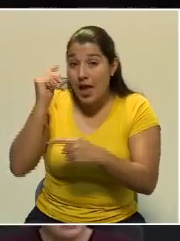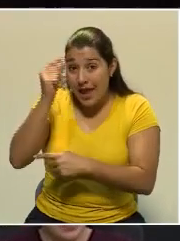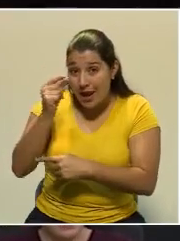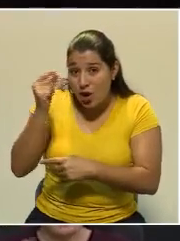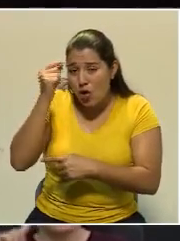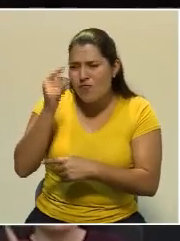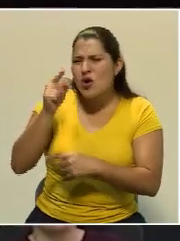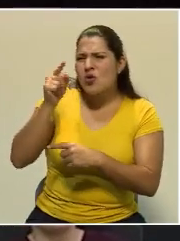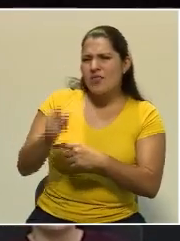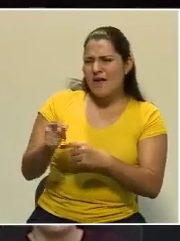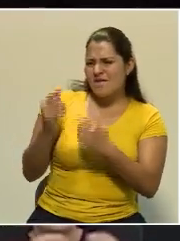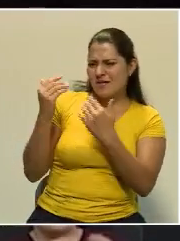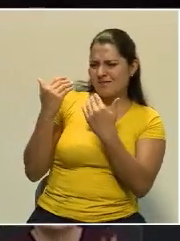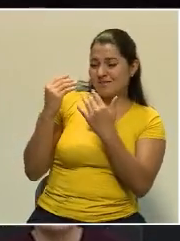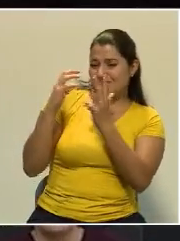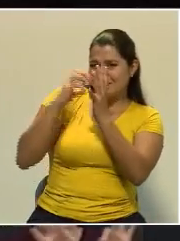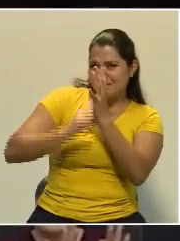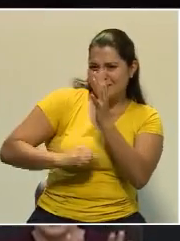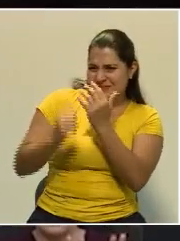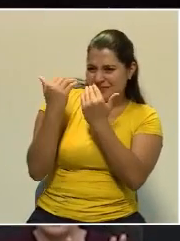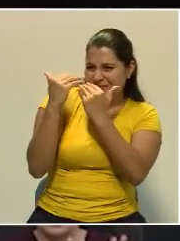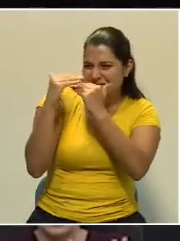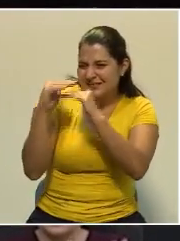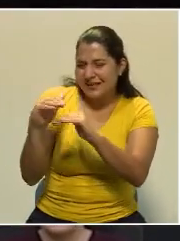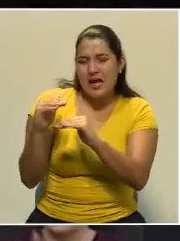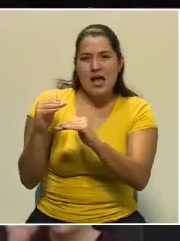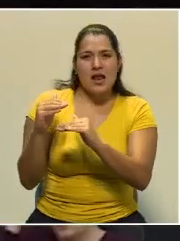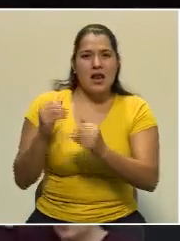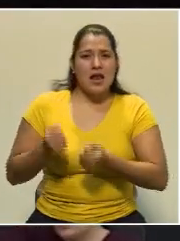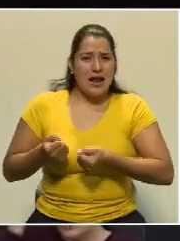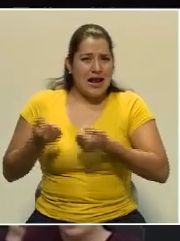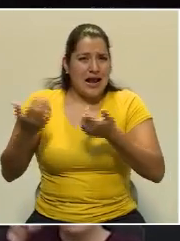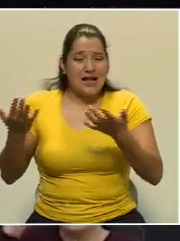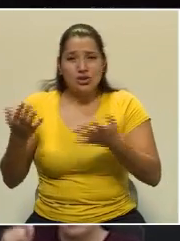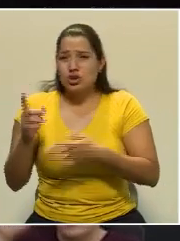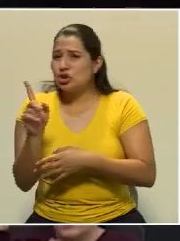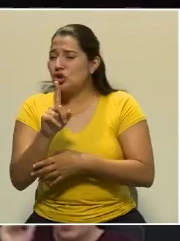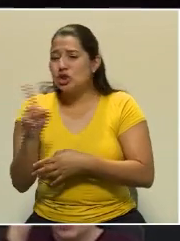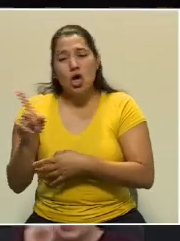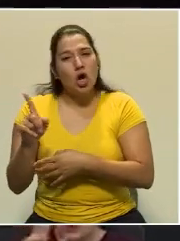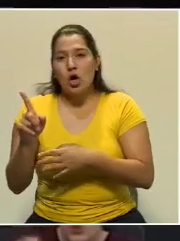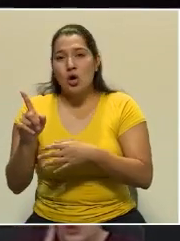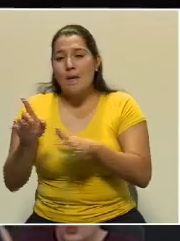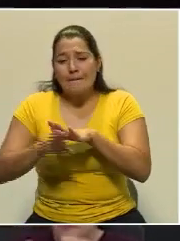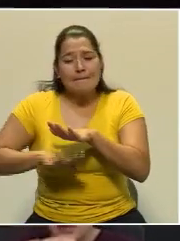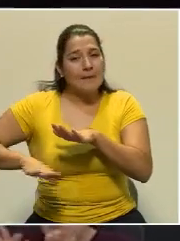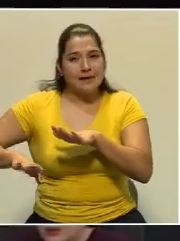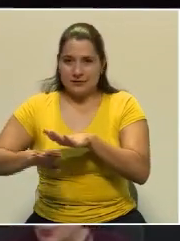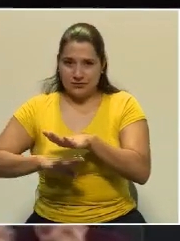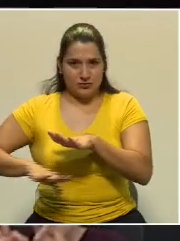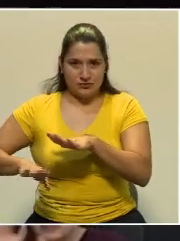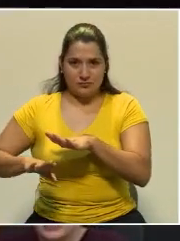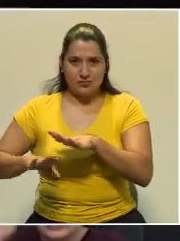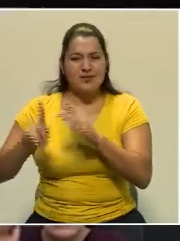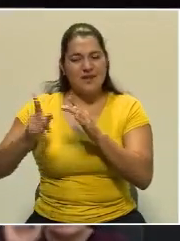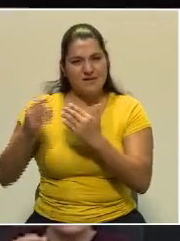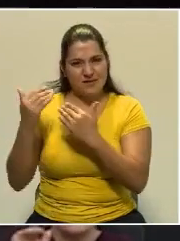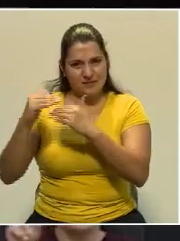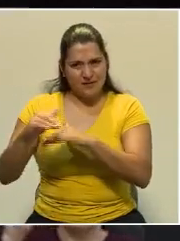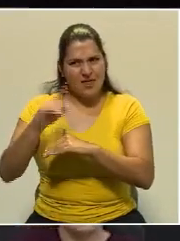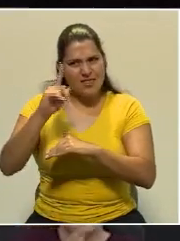de recortar lo esencial, debe recortar lo no esencial, debe dar el ejemplo.